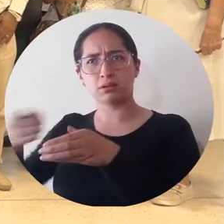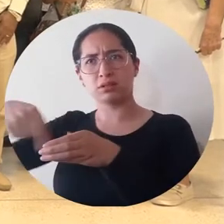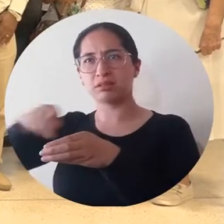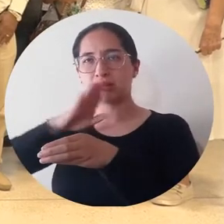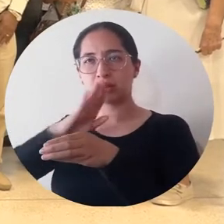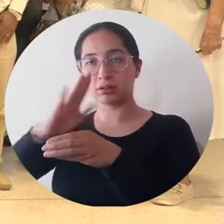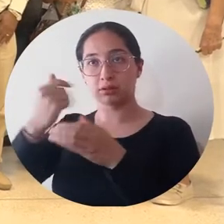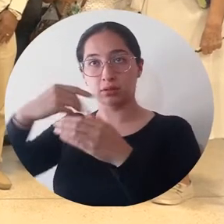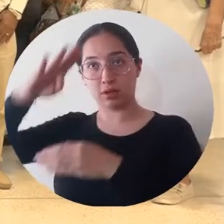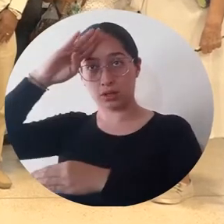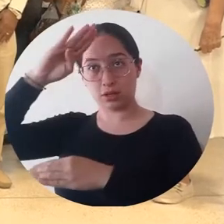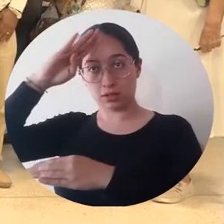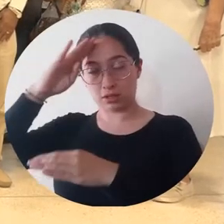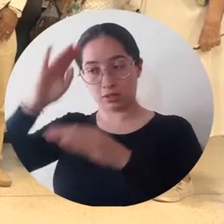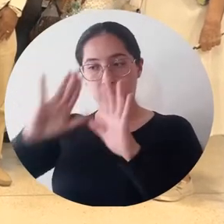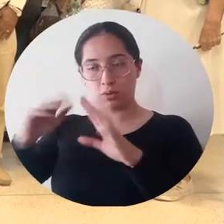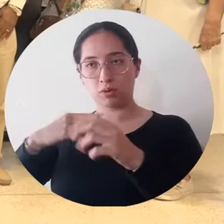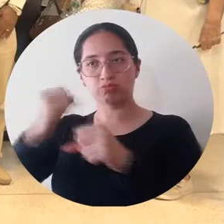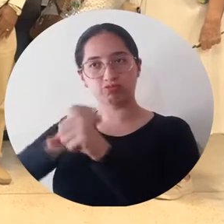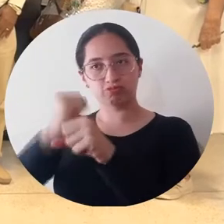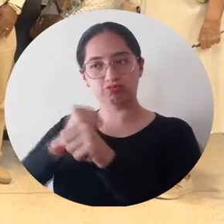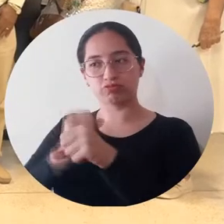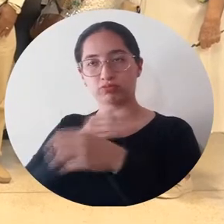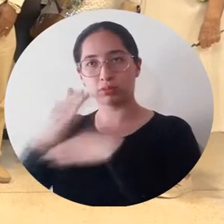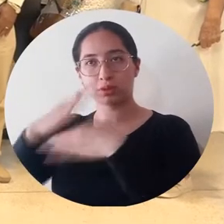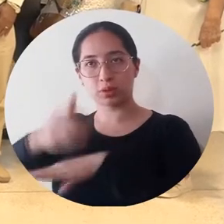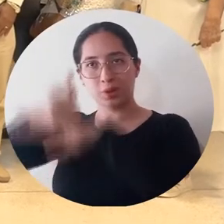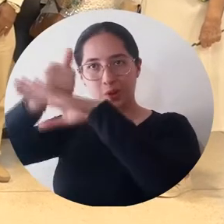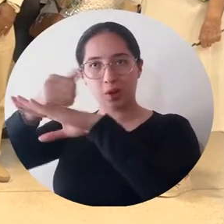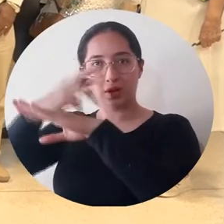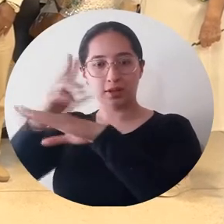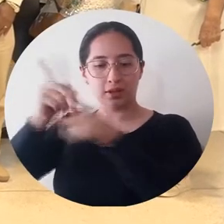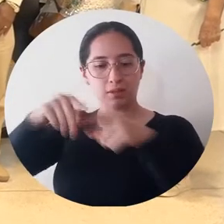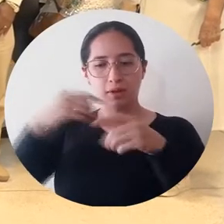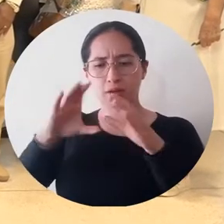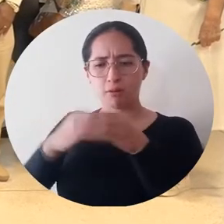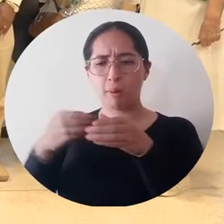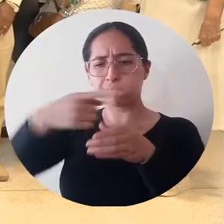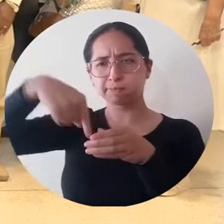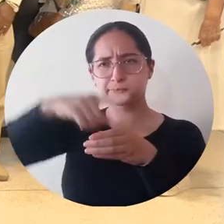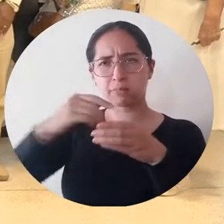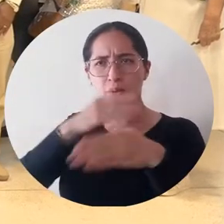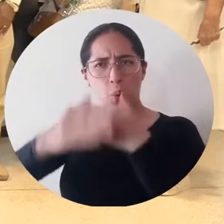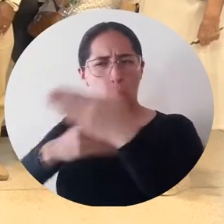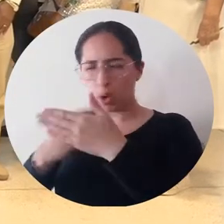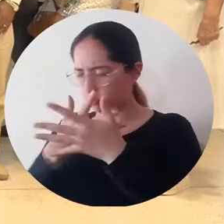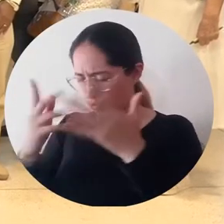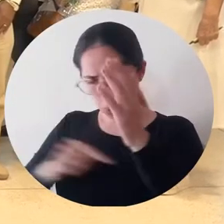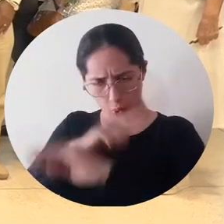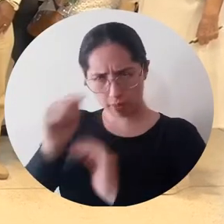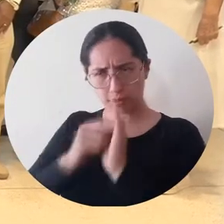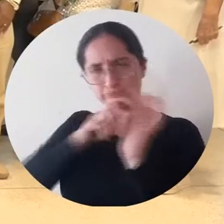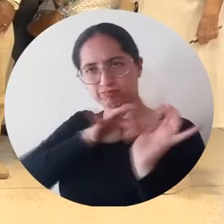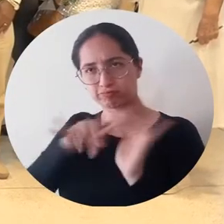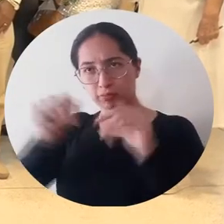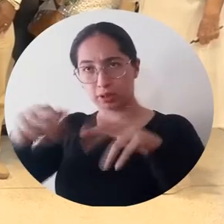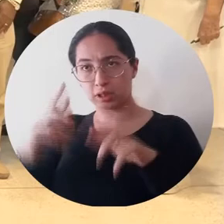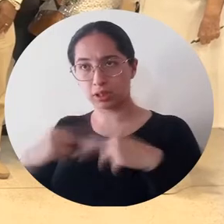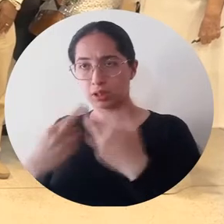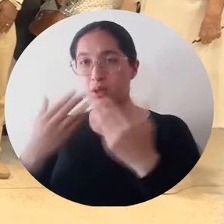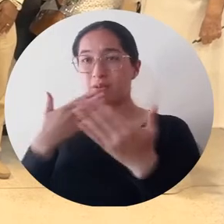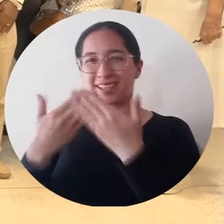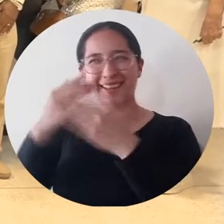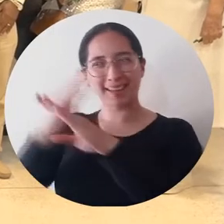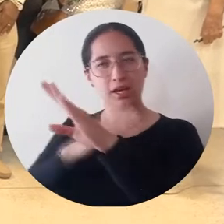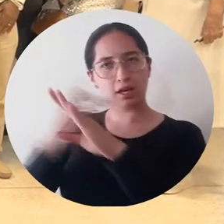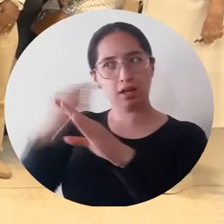con el Coronel Reyes y el Comandante Operativo, el equipo de la CIGIN, todo su equipo, que vino a acompañarnos gracias a la invitación que les extendimos. Asimismo, tenemos líderes